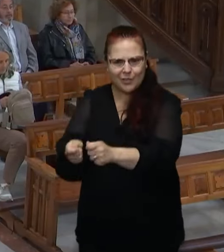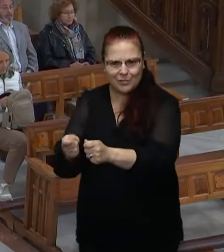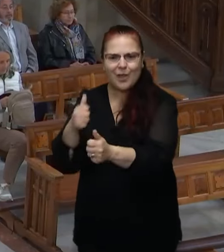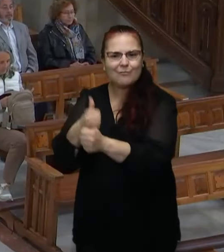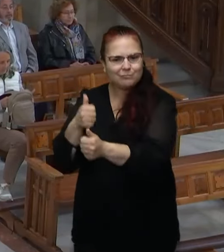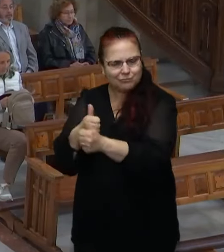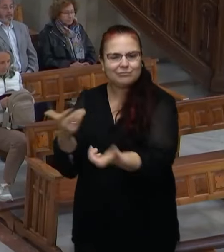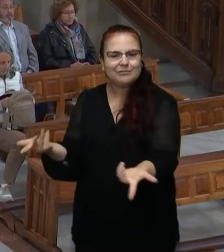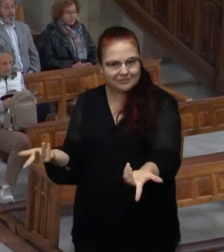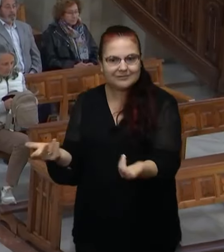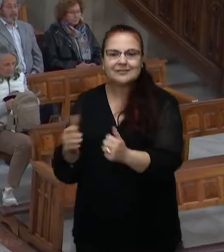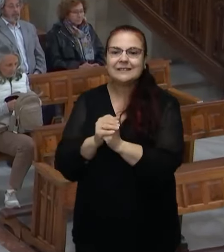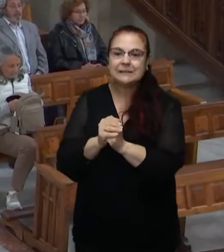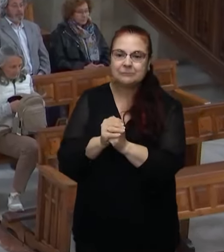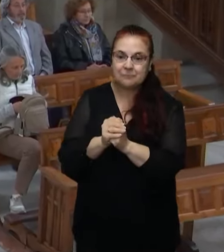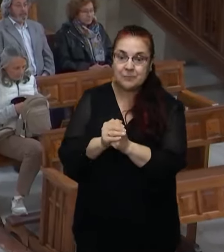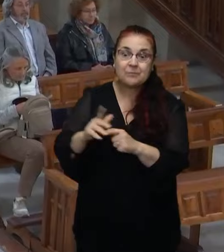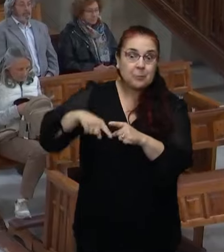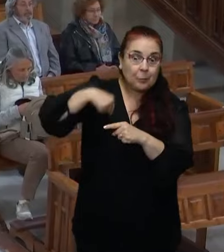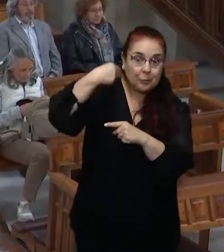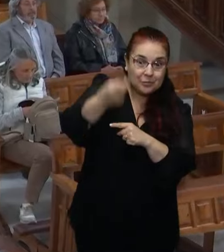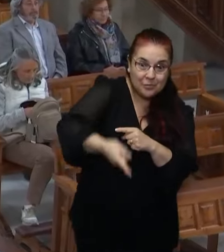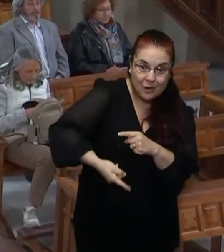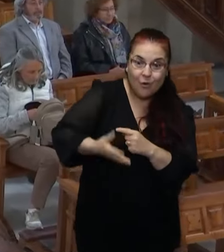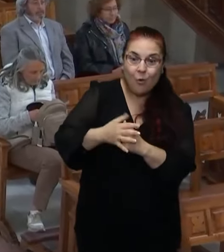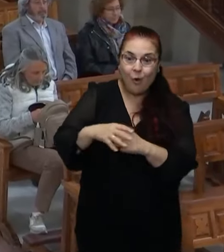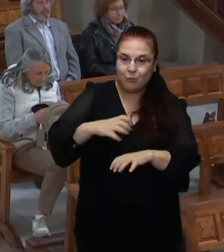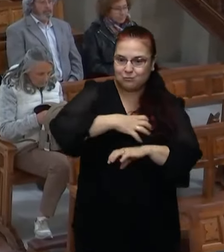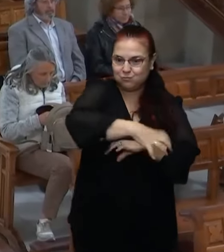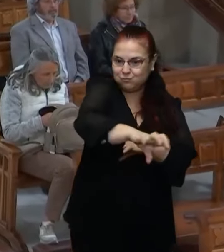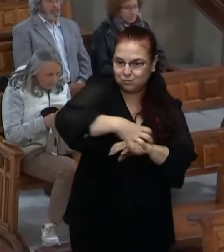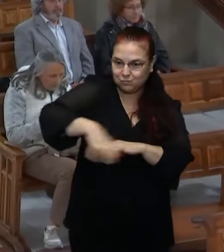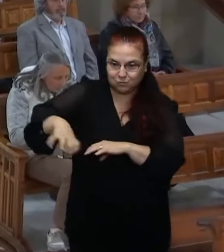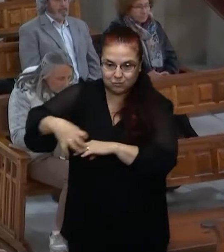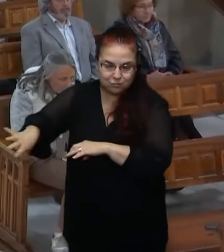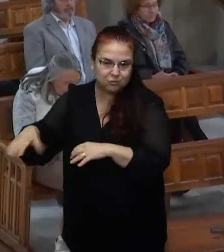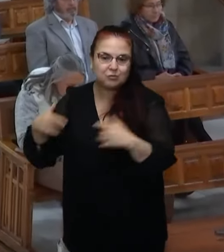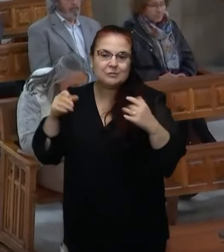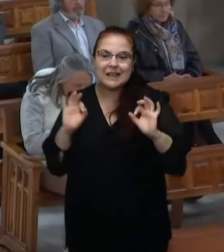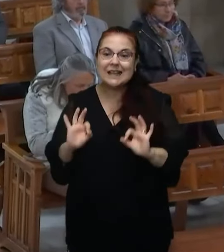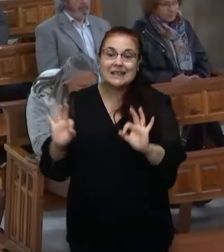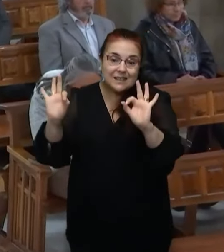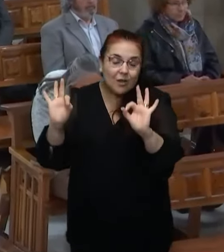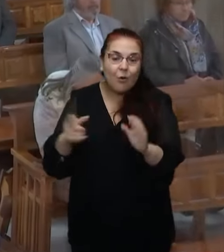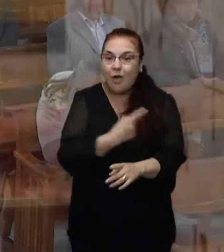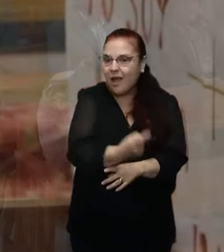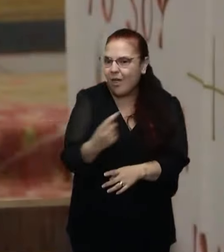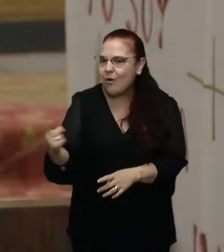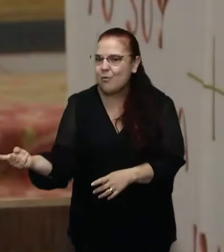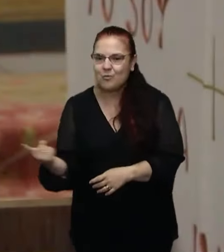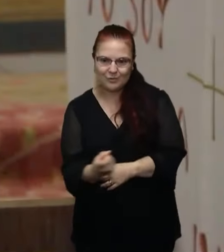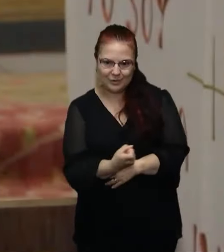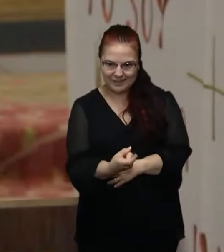los apóstoles. Luego se distribuía según lo que necesitaba cada uno.